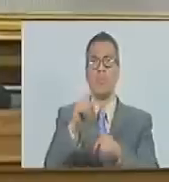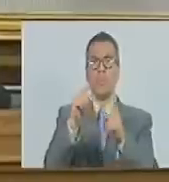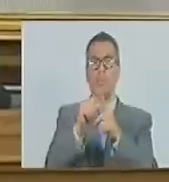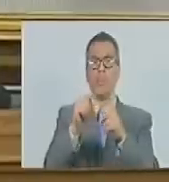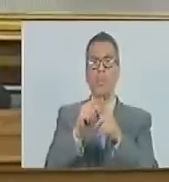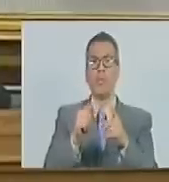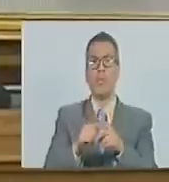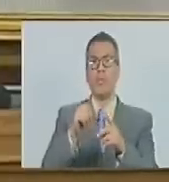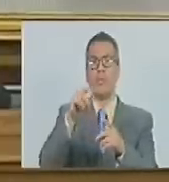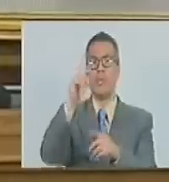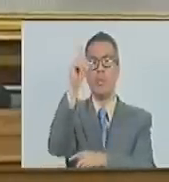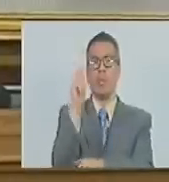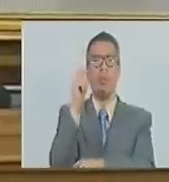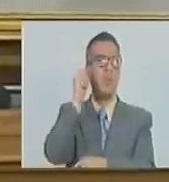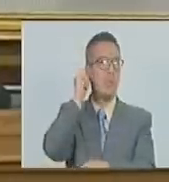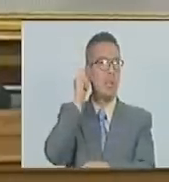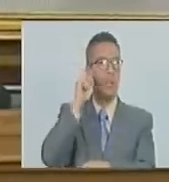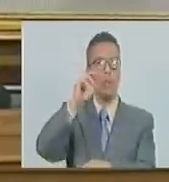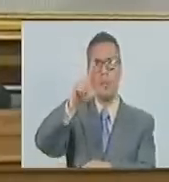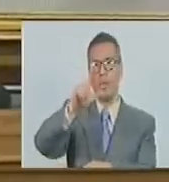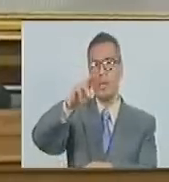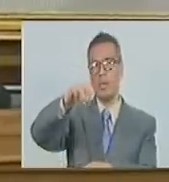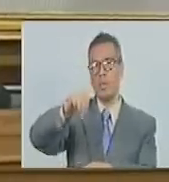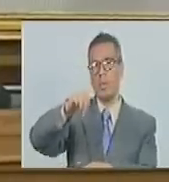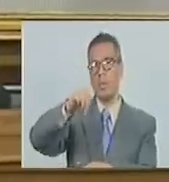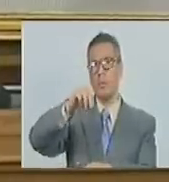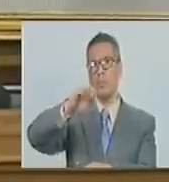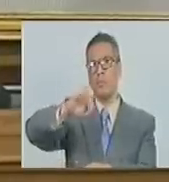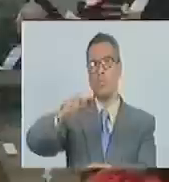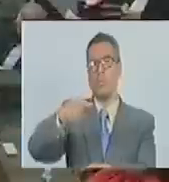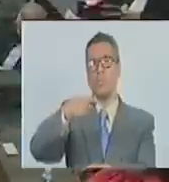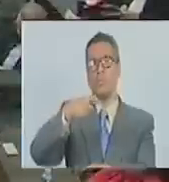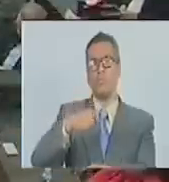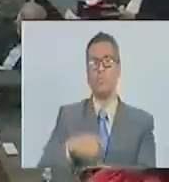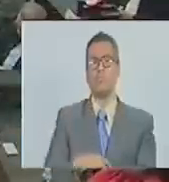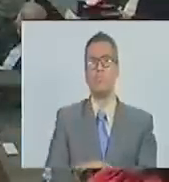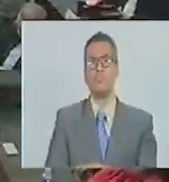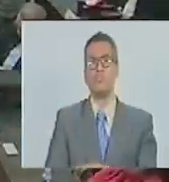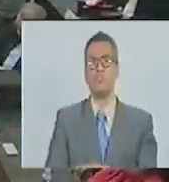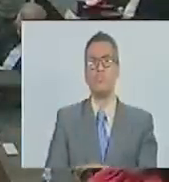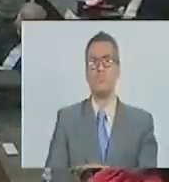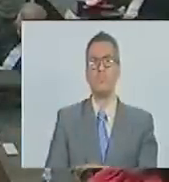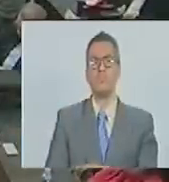palabra a la diputada Lisset Muñoz Guaje.